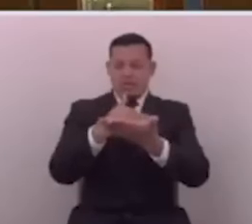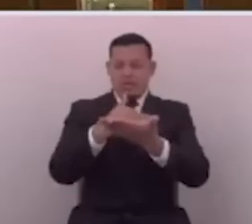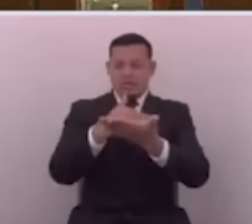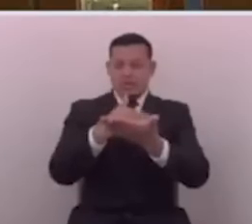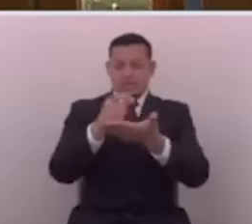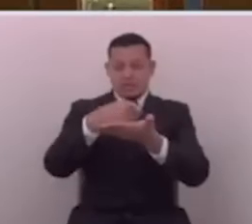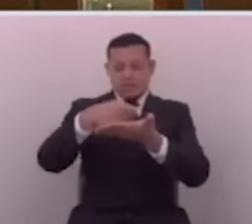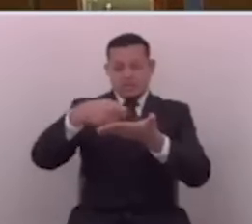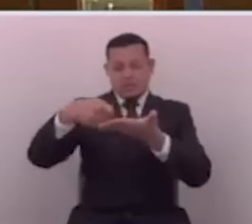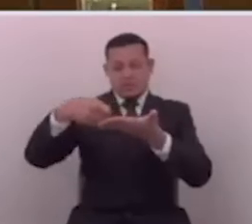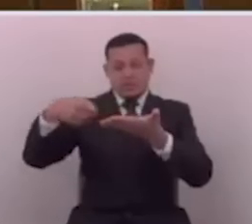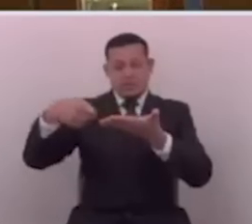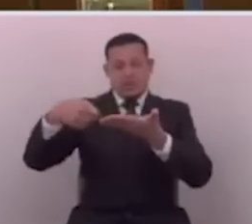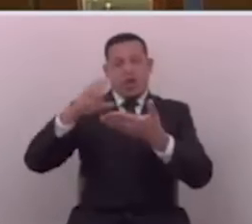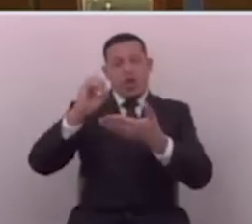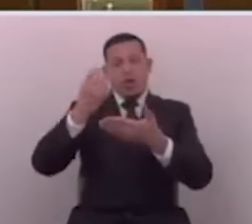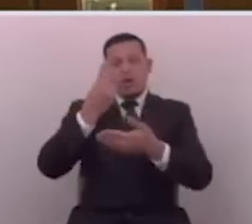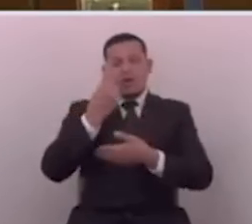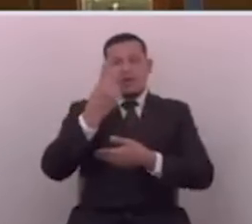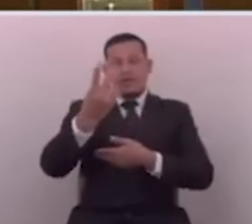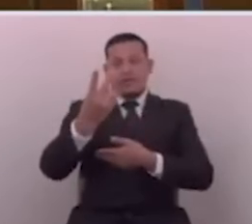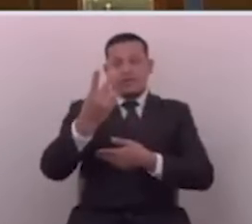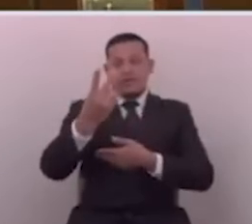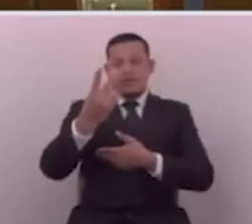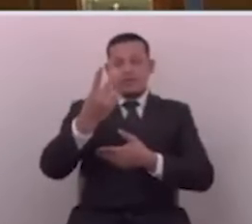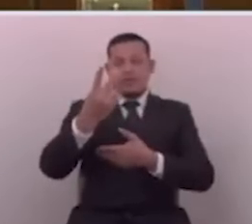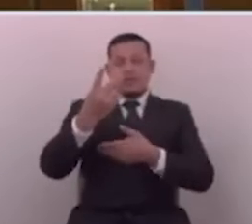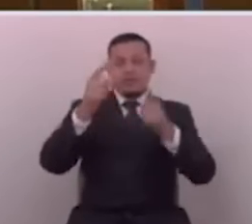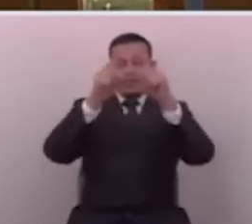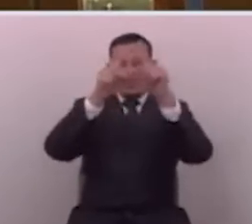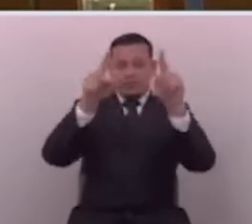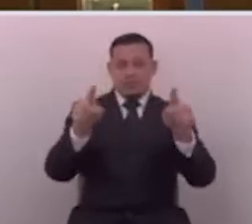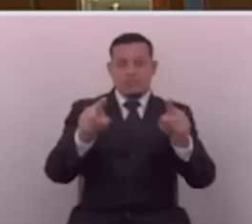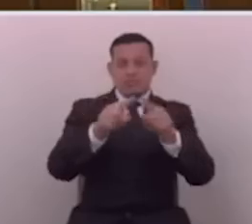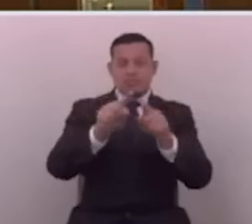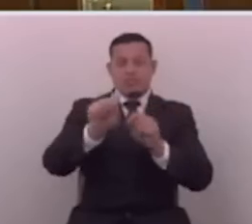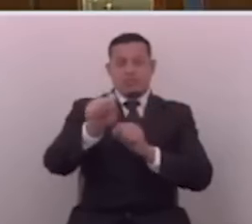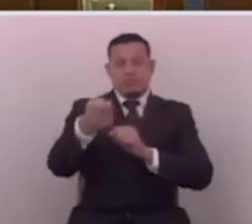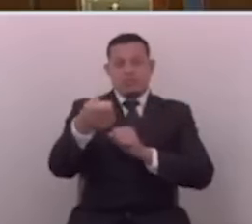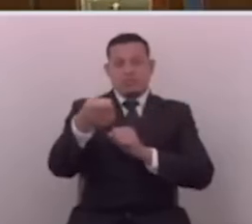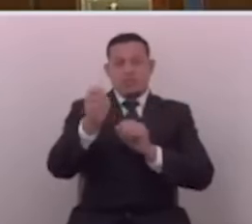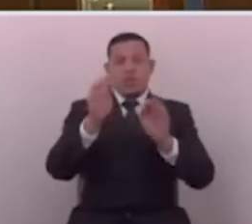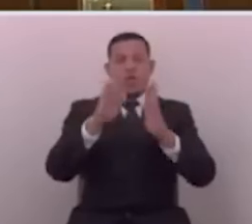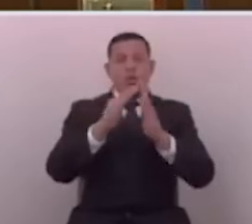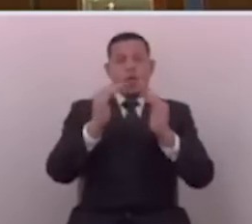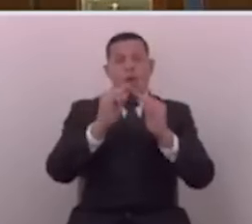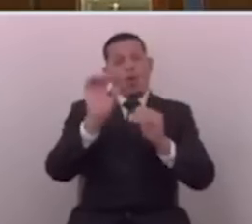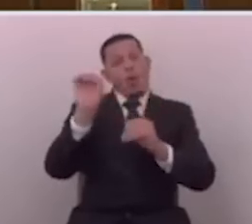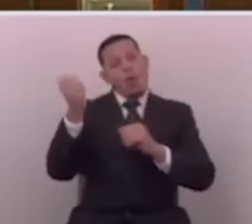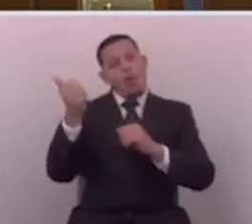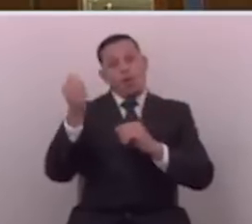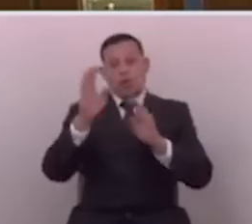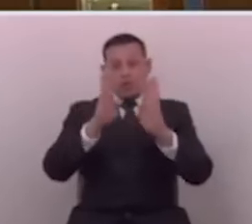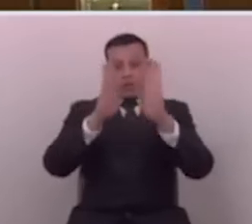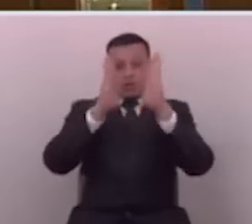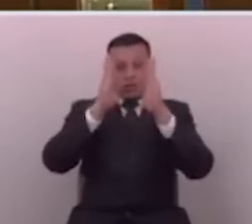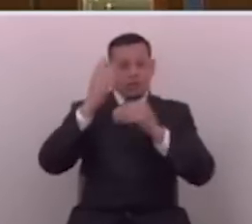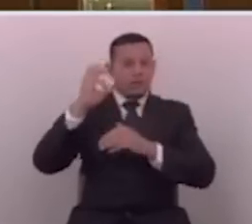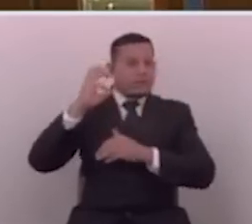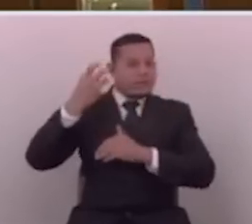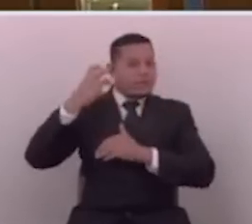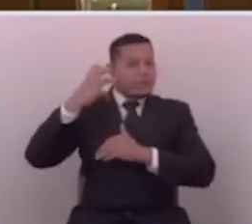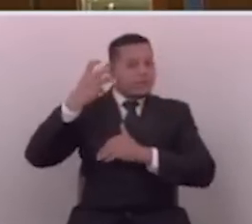medios escritos o lo que veíamos en la televisión o lo que escuchábamos en la